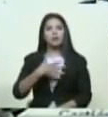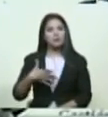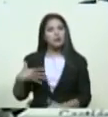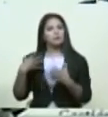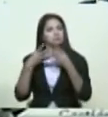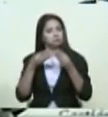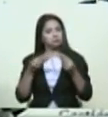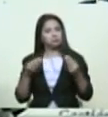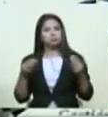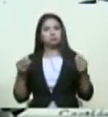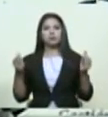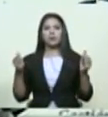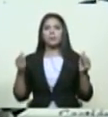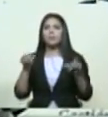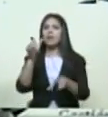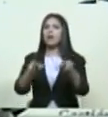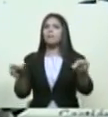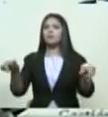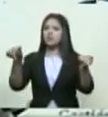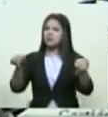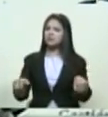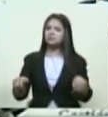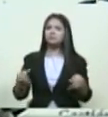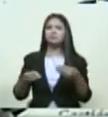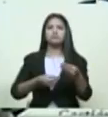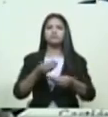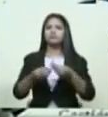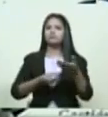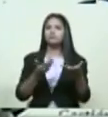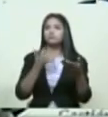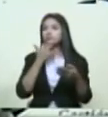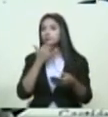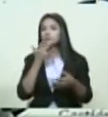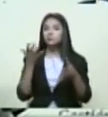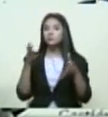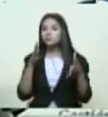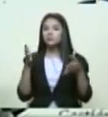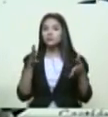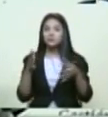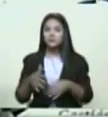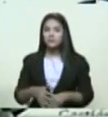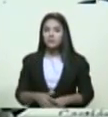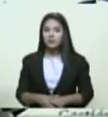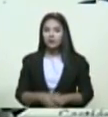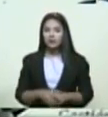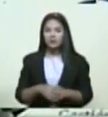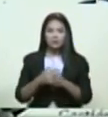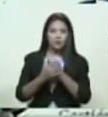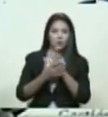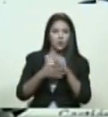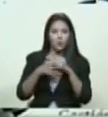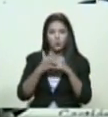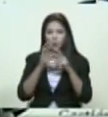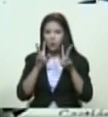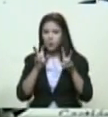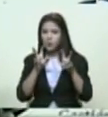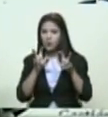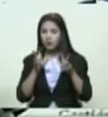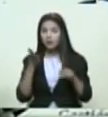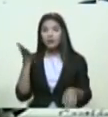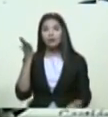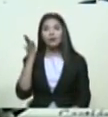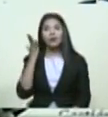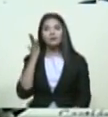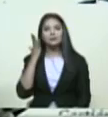posible. Quienes andaban en esta especie de artimañas, que sepan que